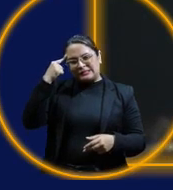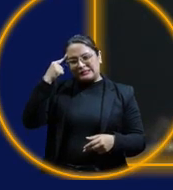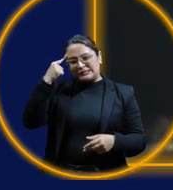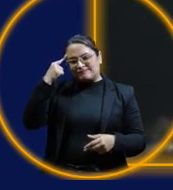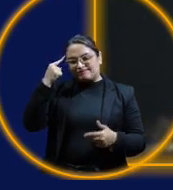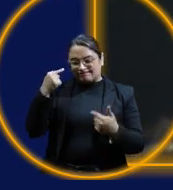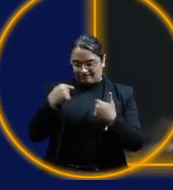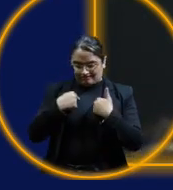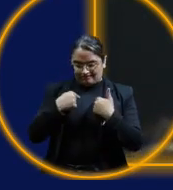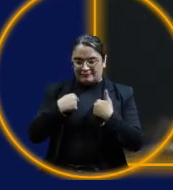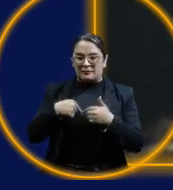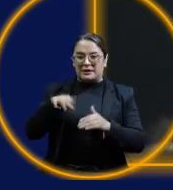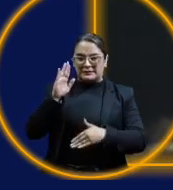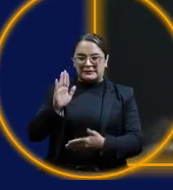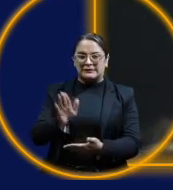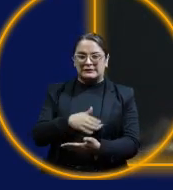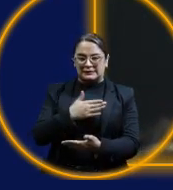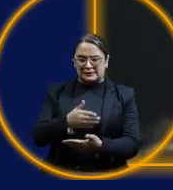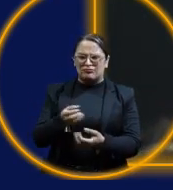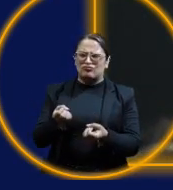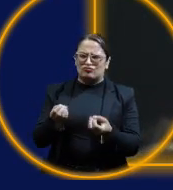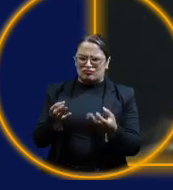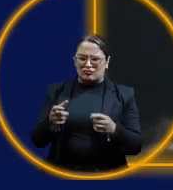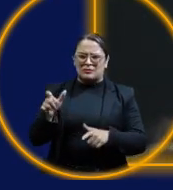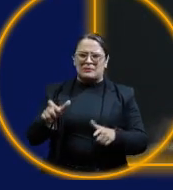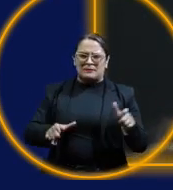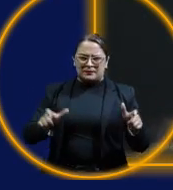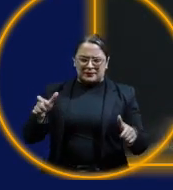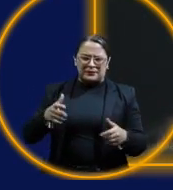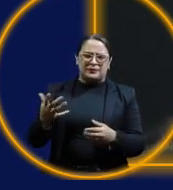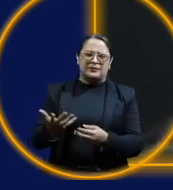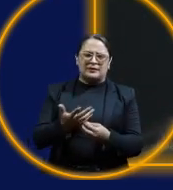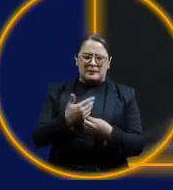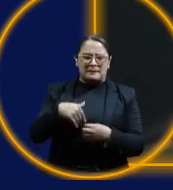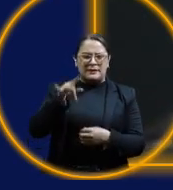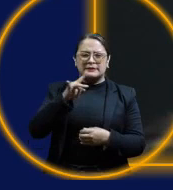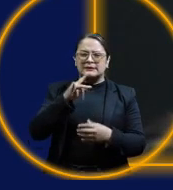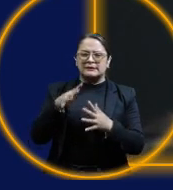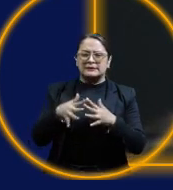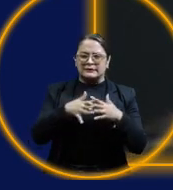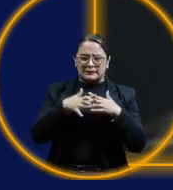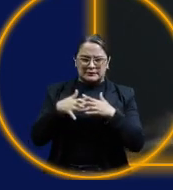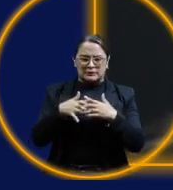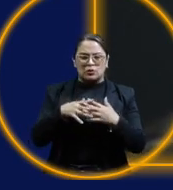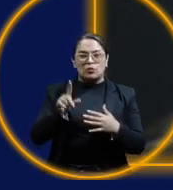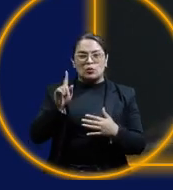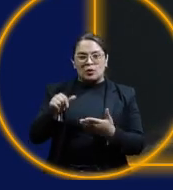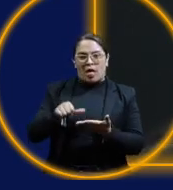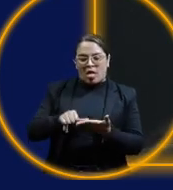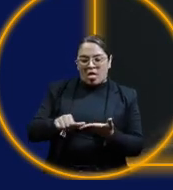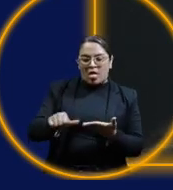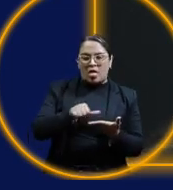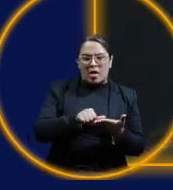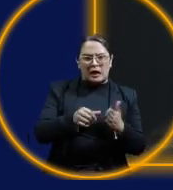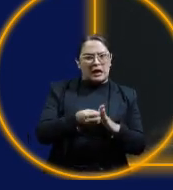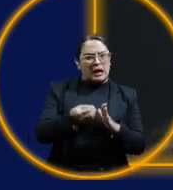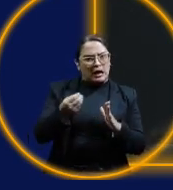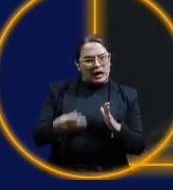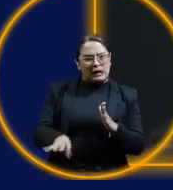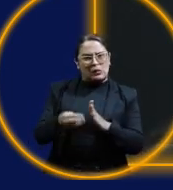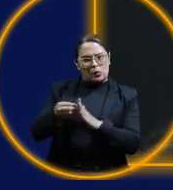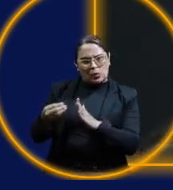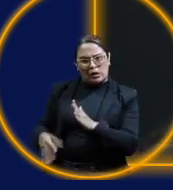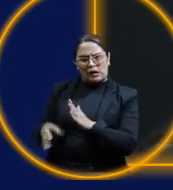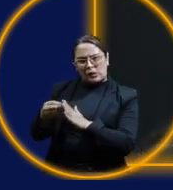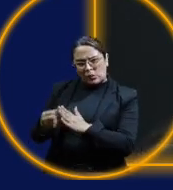para unos de los músicos y es el caso para muchos músicos especialmente en los Estados Unidos porque los gastos son muy costosos realmente Estados